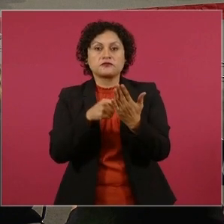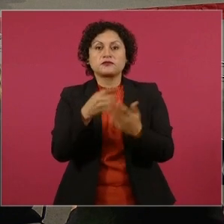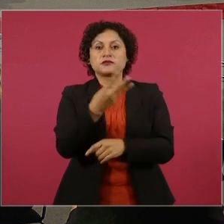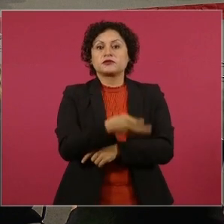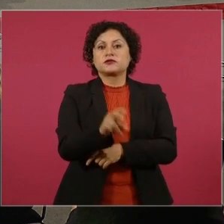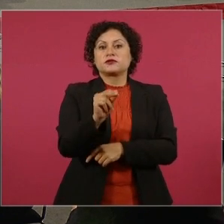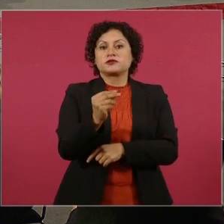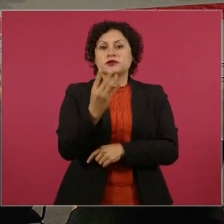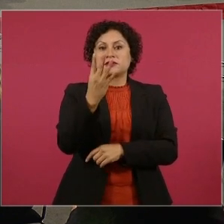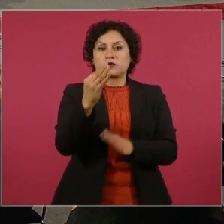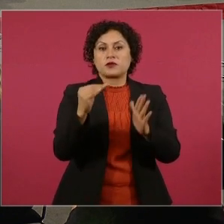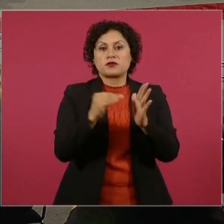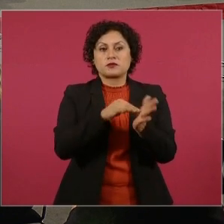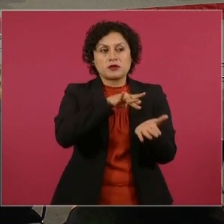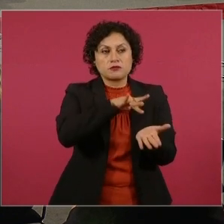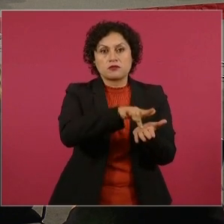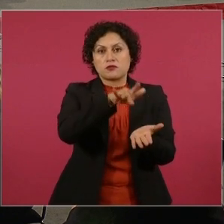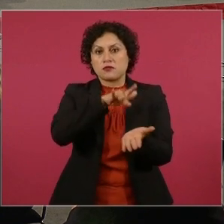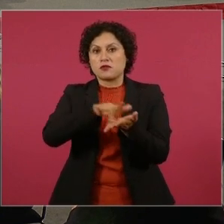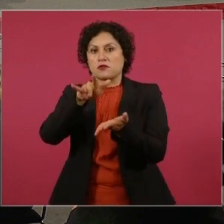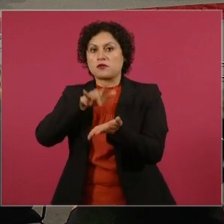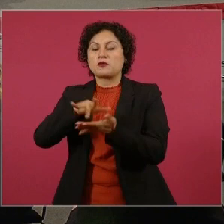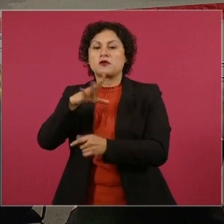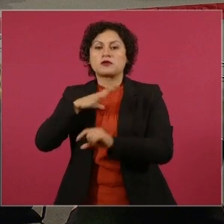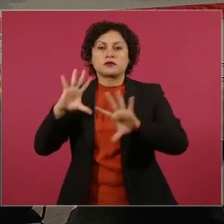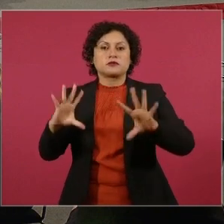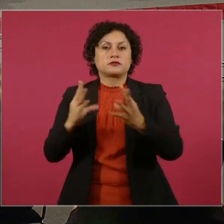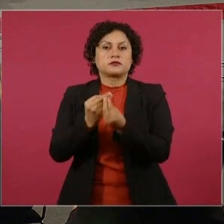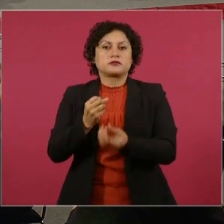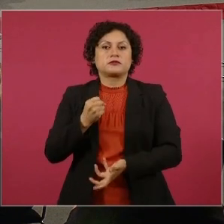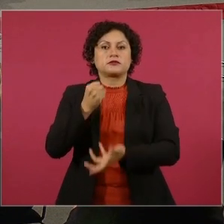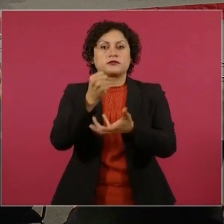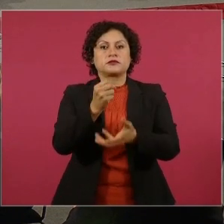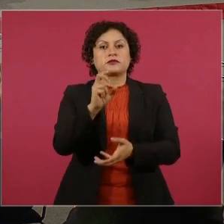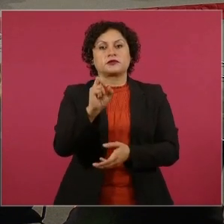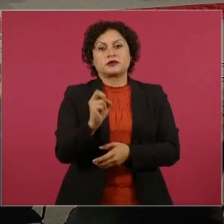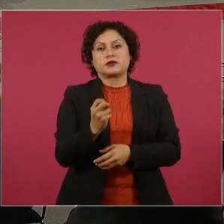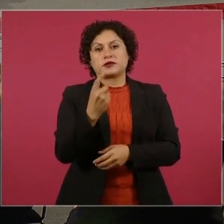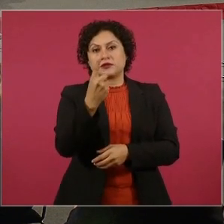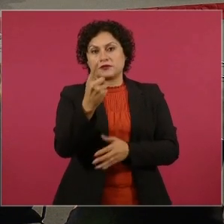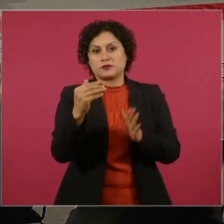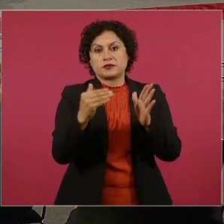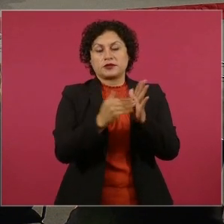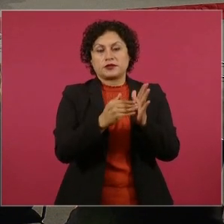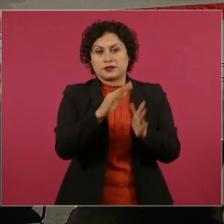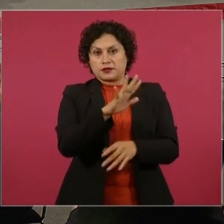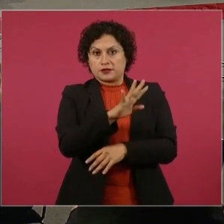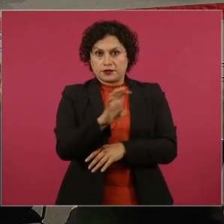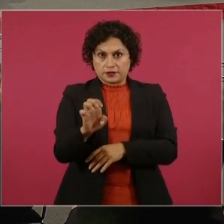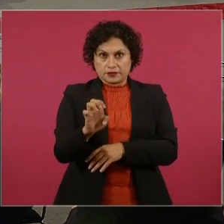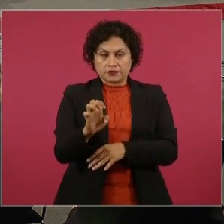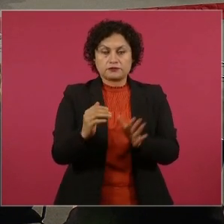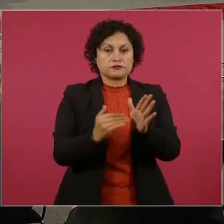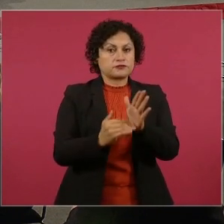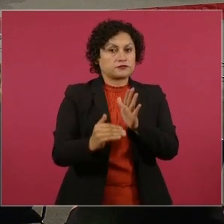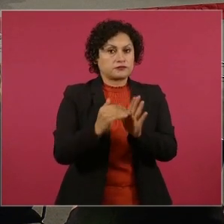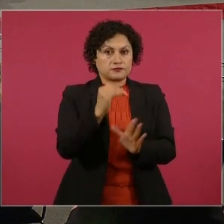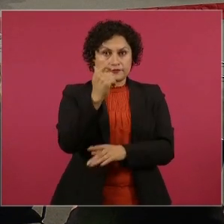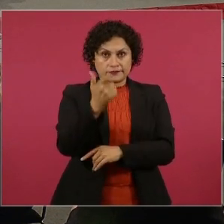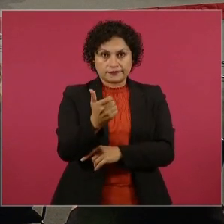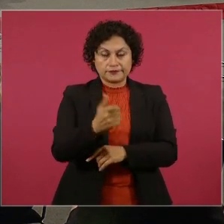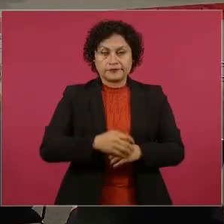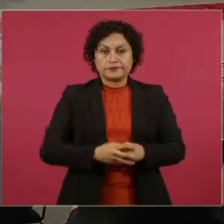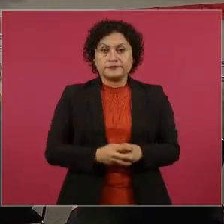384,000 subsidios que implica una inversión de 31,500 prácticamente 31,500 millones de